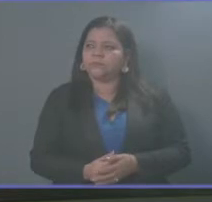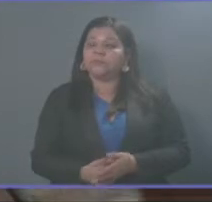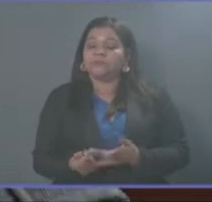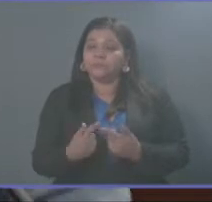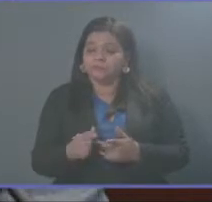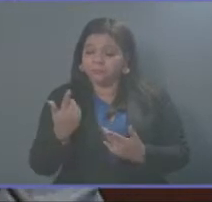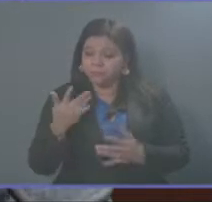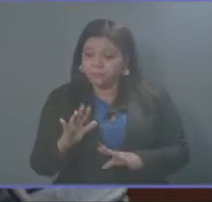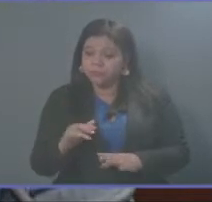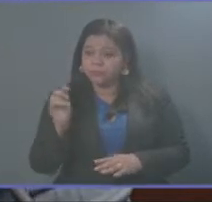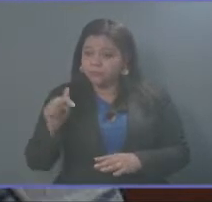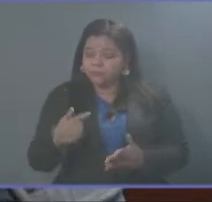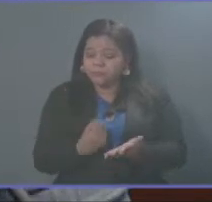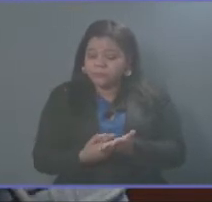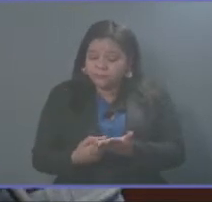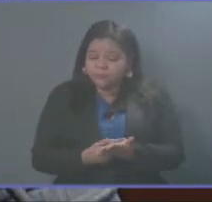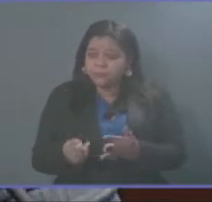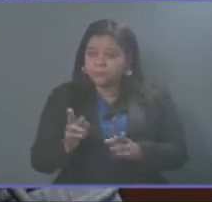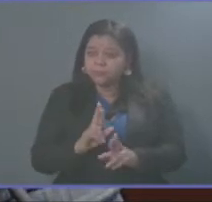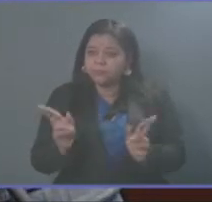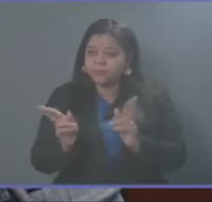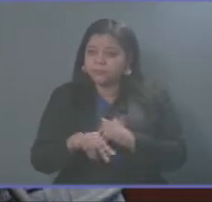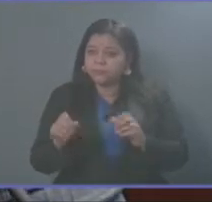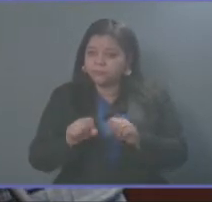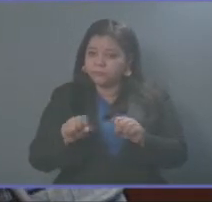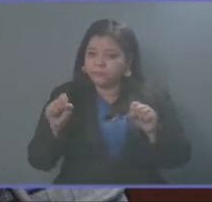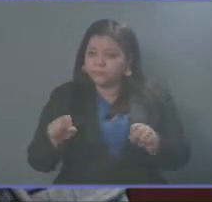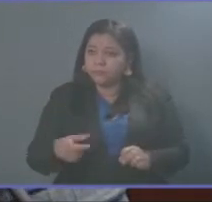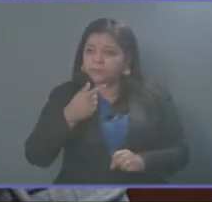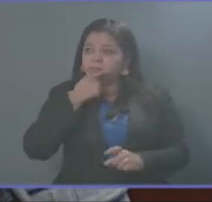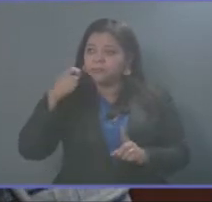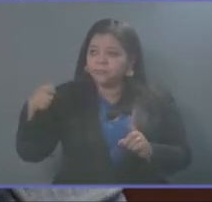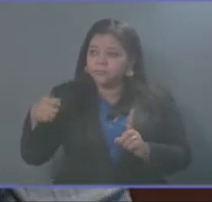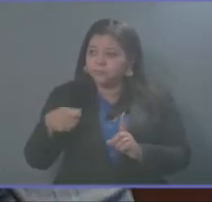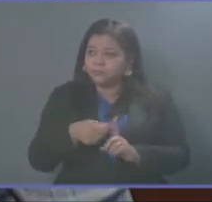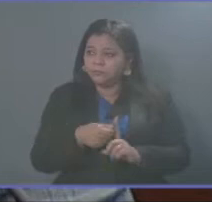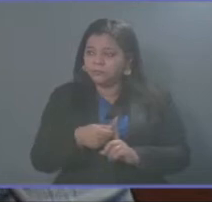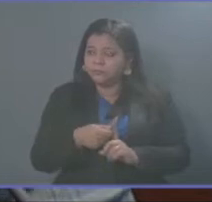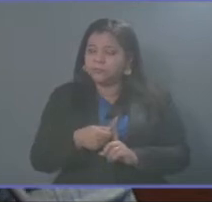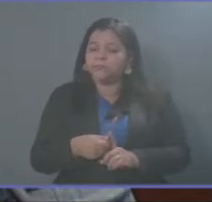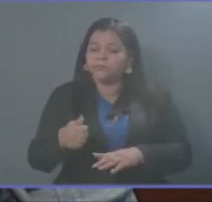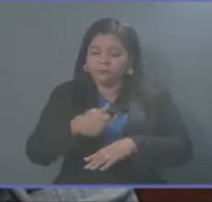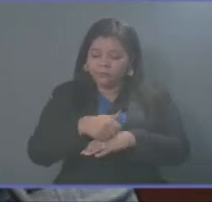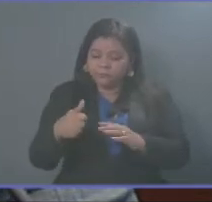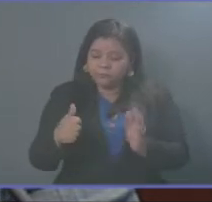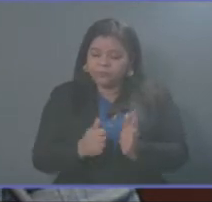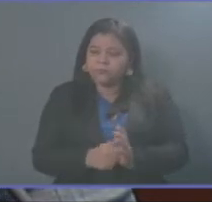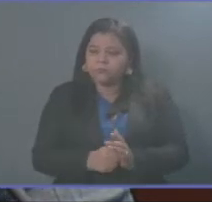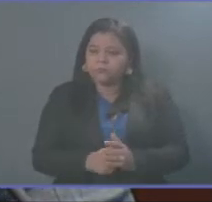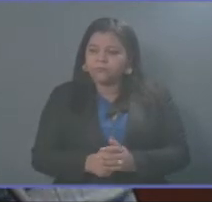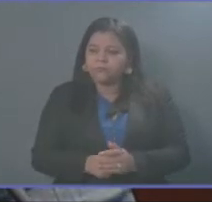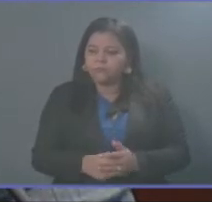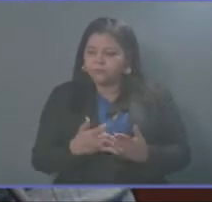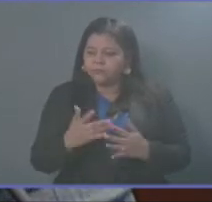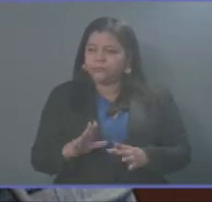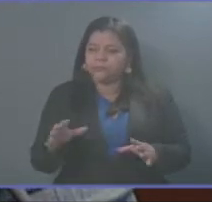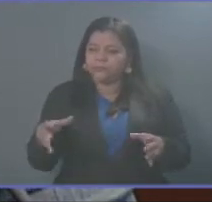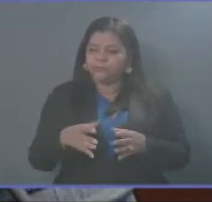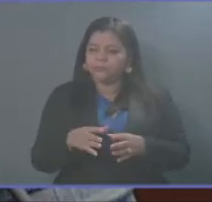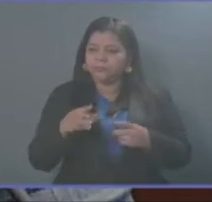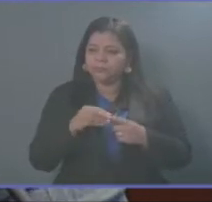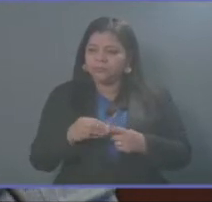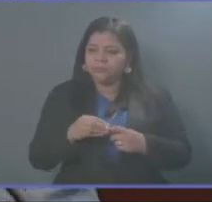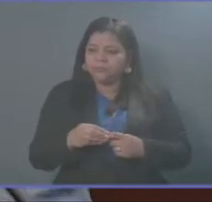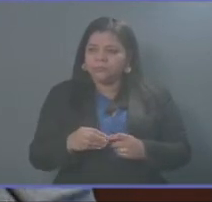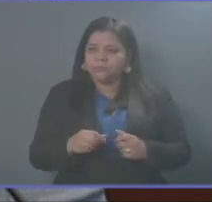está en discusión las reformas al sistema de pensiones, que aquí en la Asamblea Legislativa hay una comisión ad hoc para